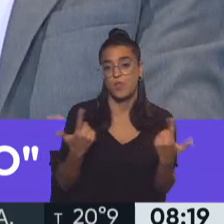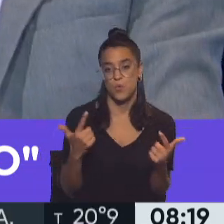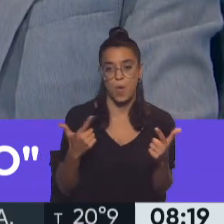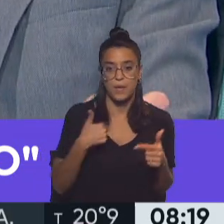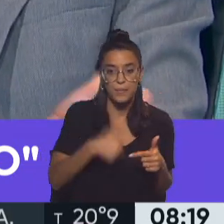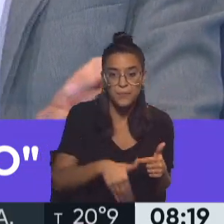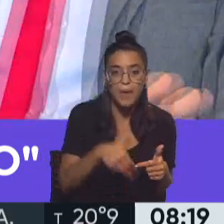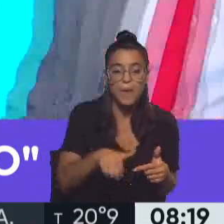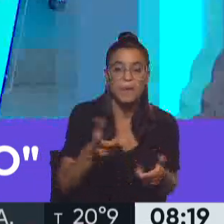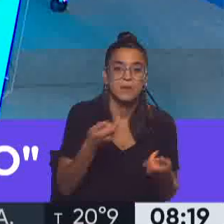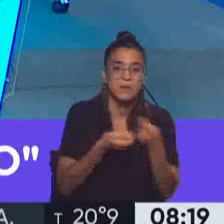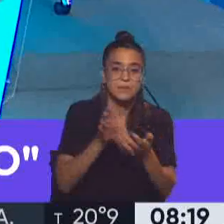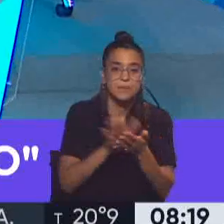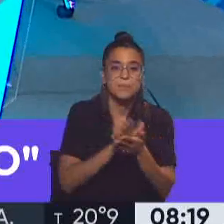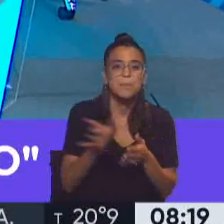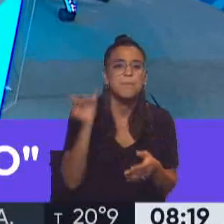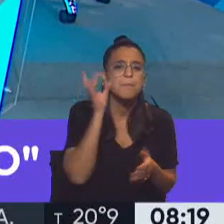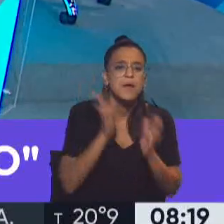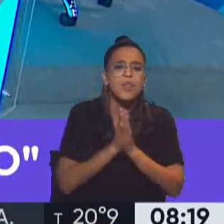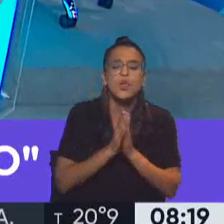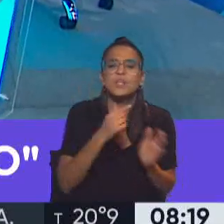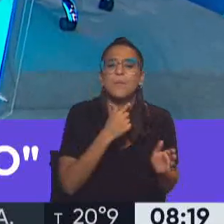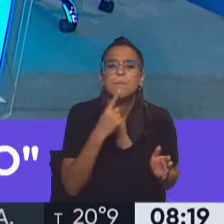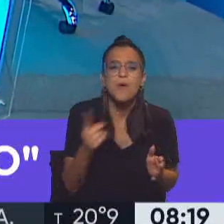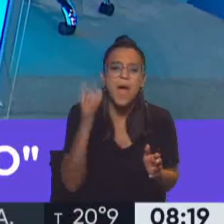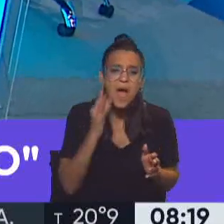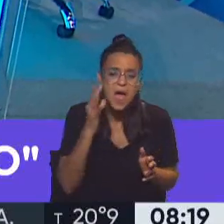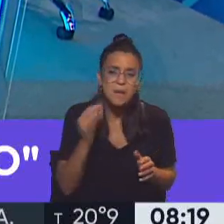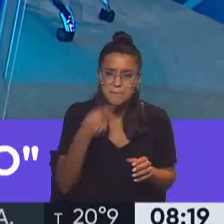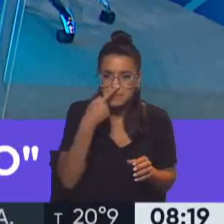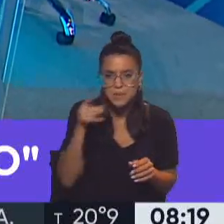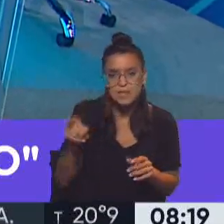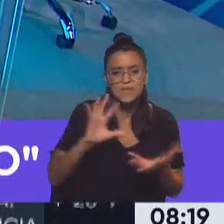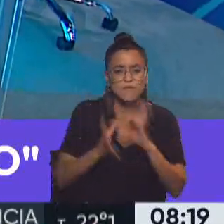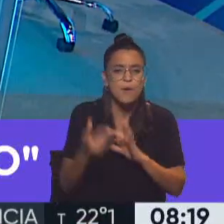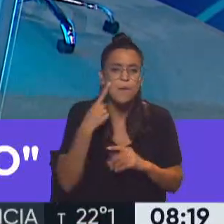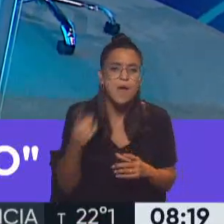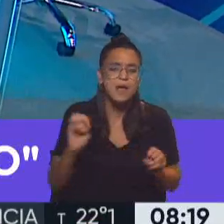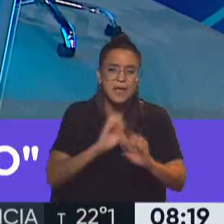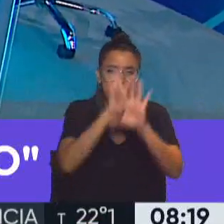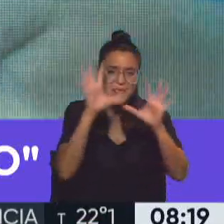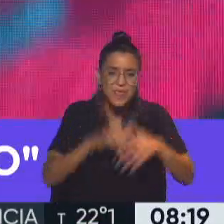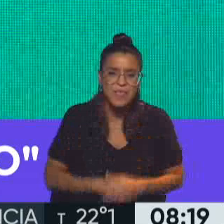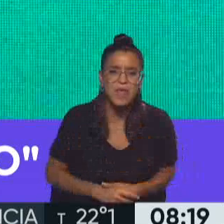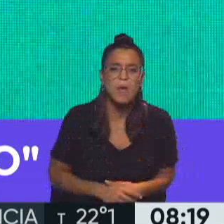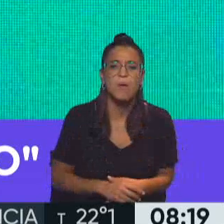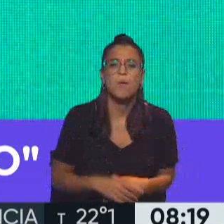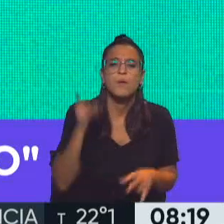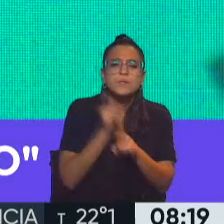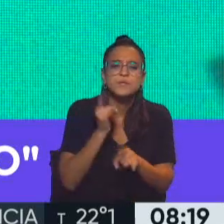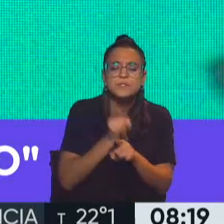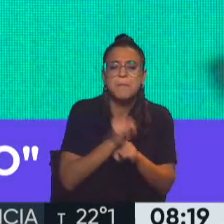escenario de renegociación. Le pido disculpas a la relativamente producción, pero quiero una consulta porque me interesa tu mirada y tu claridad de conceptos. Siempre